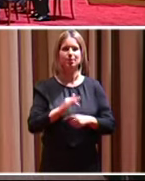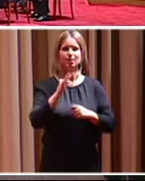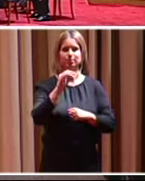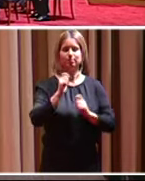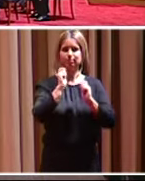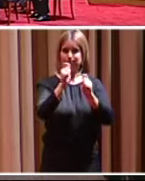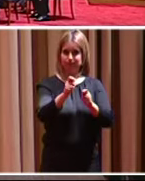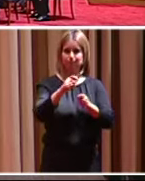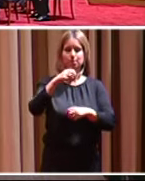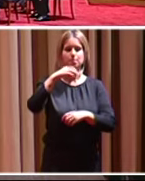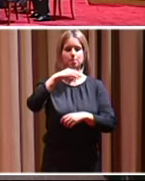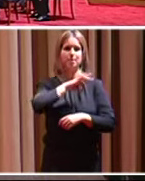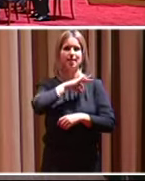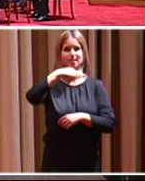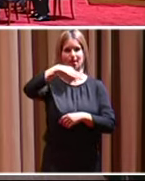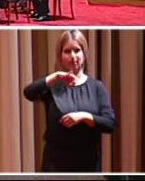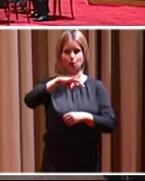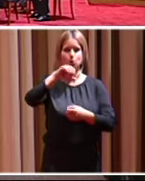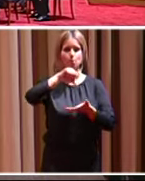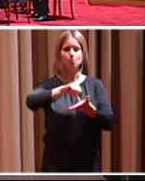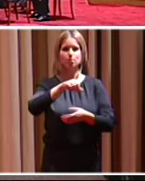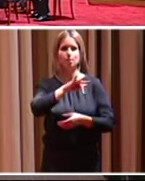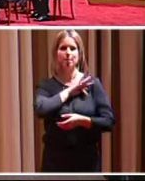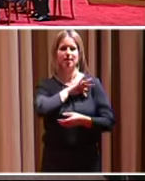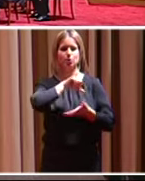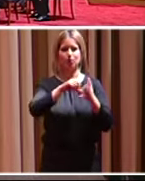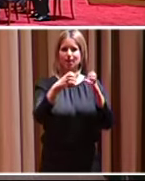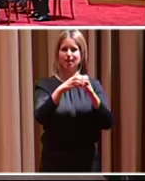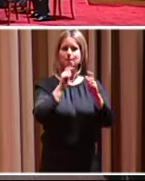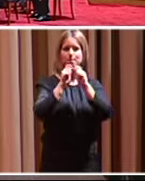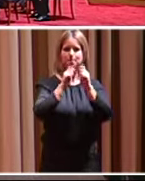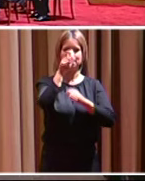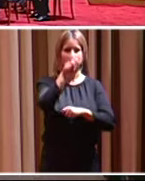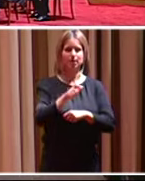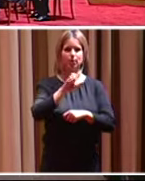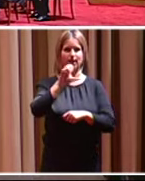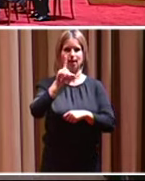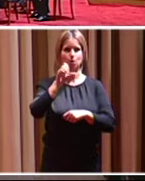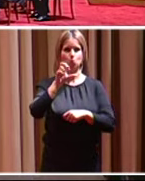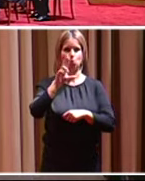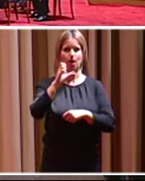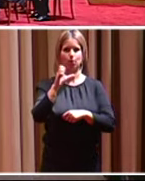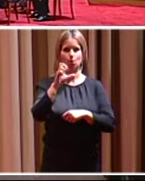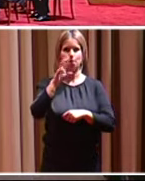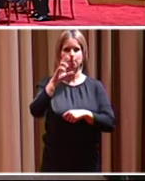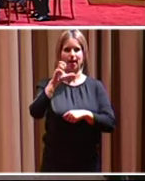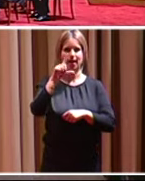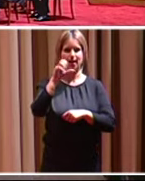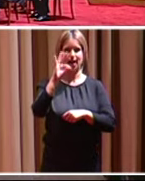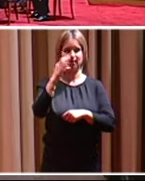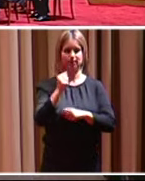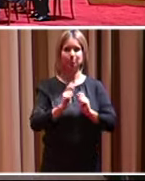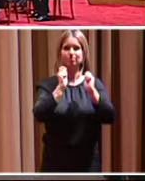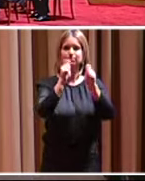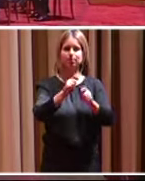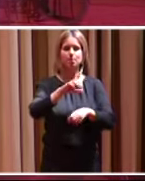Concesión de la medalla de oro al mérito por la ciudad al periodista don Eduardo Peralta de Ana. Concesión